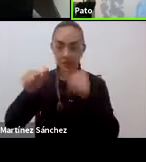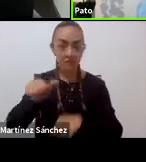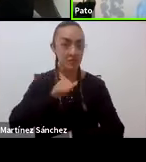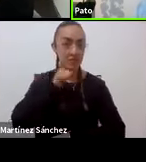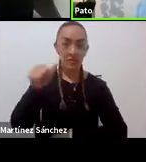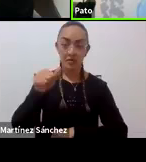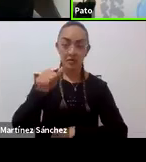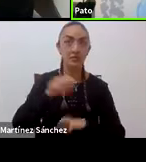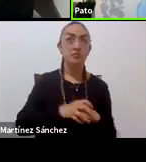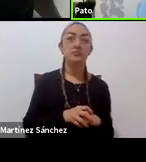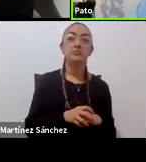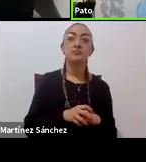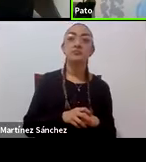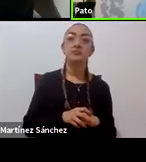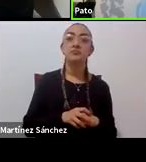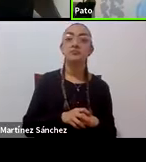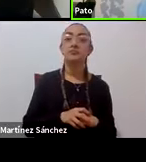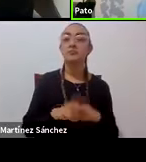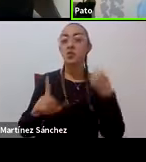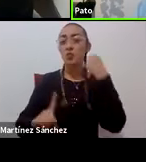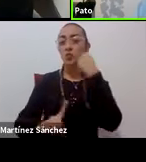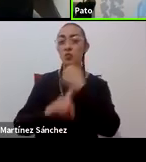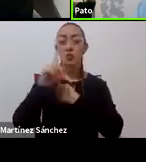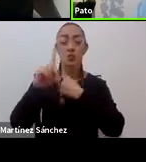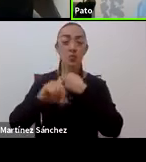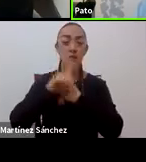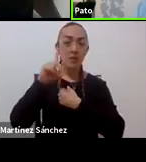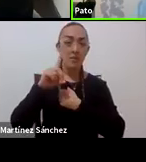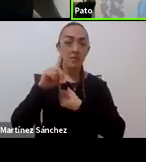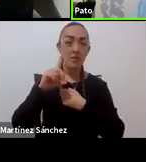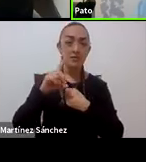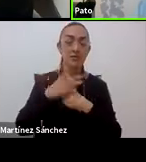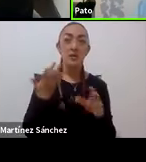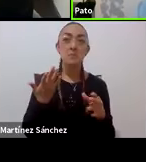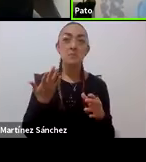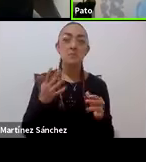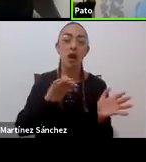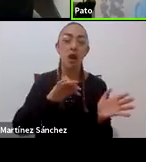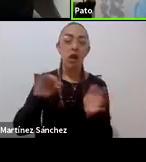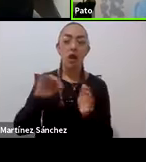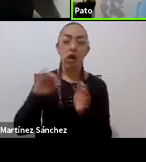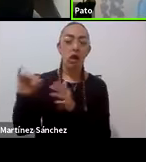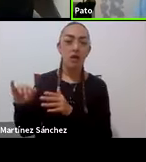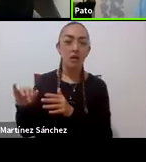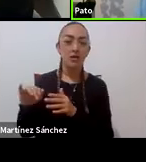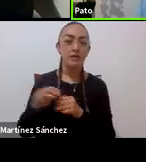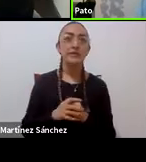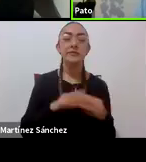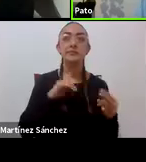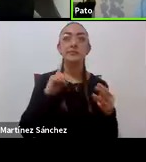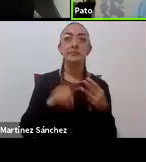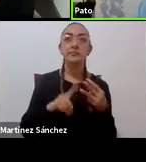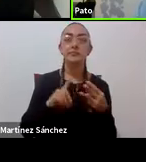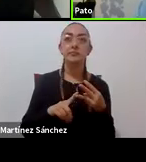negación de ciertos conflictos, ¿no? Y tercero,